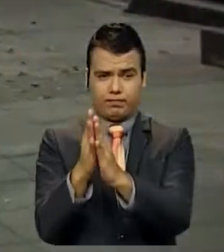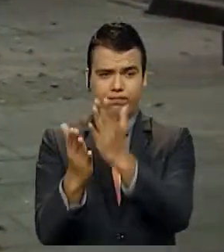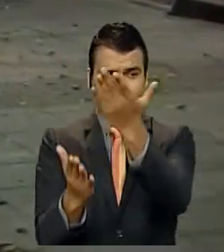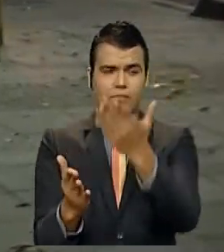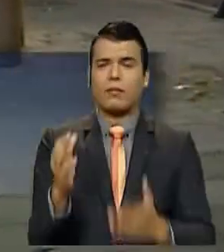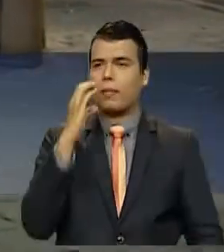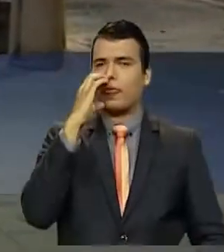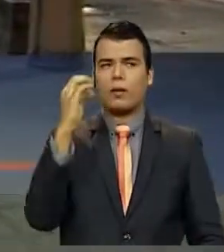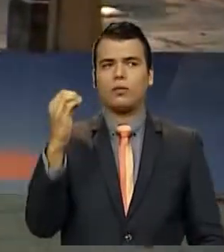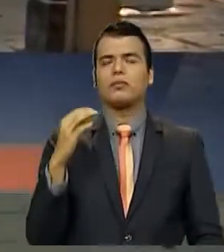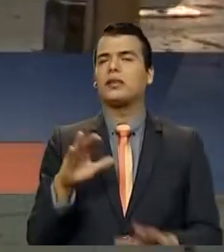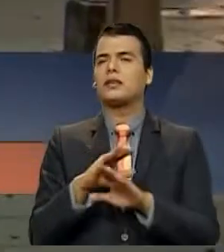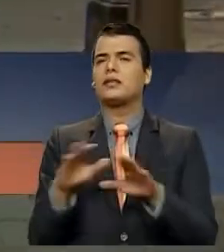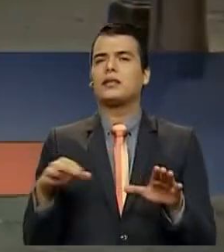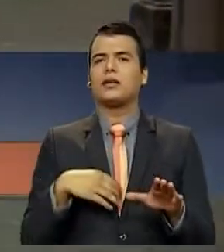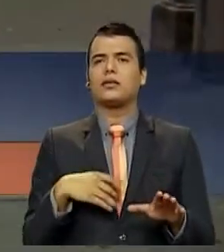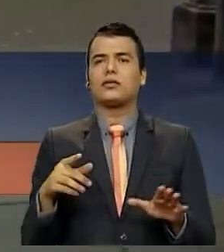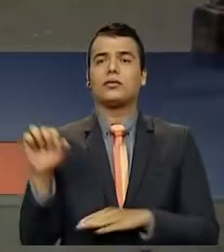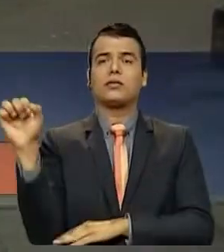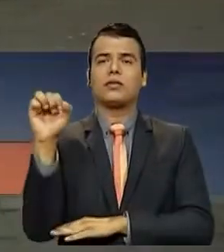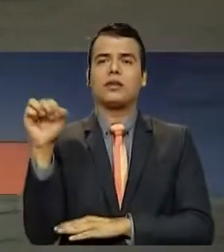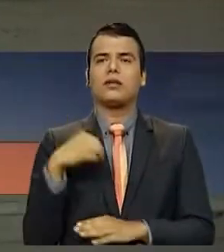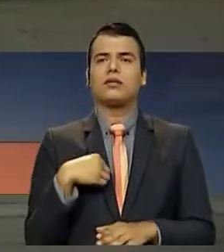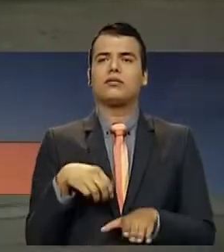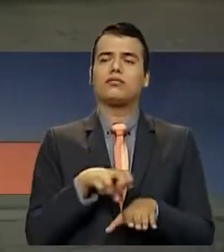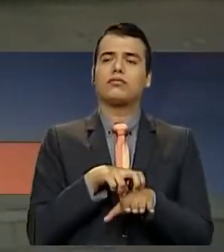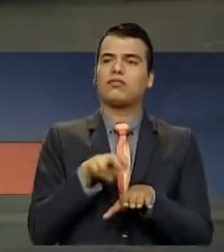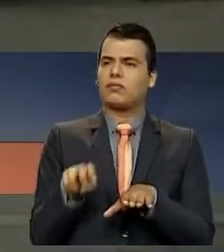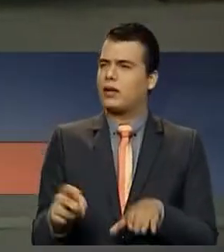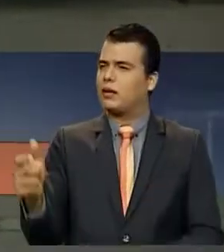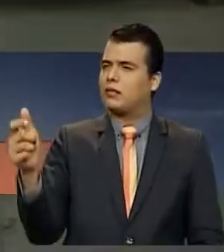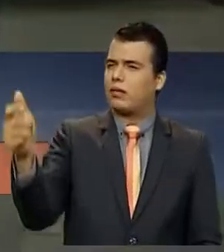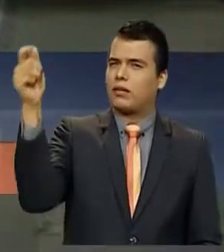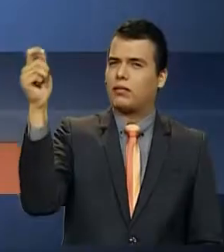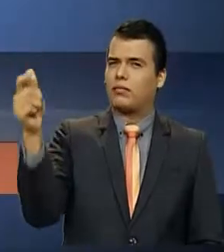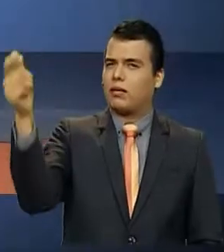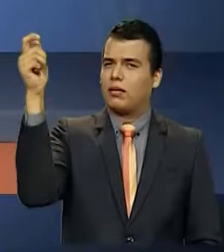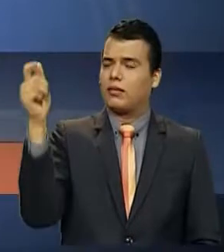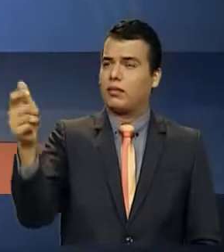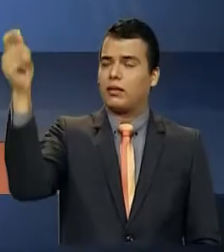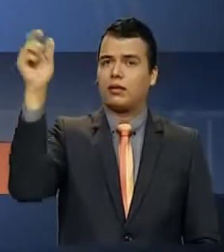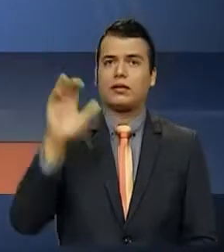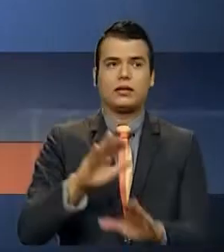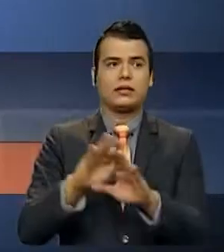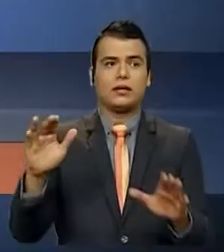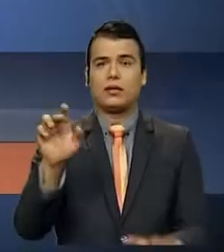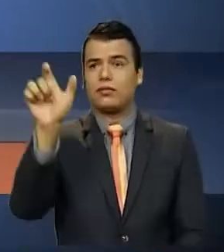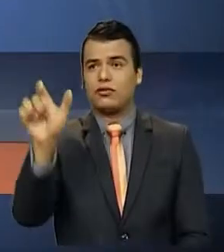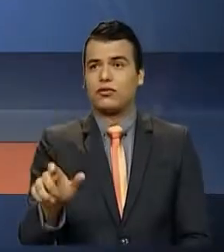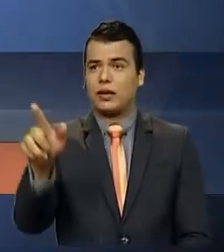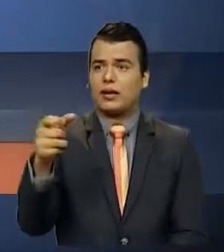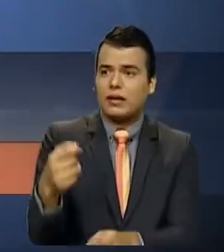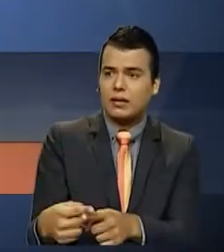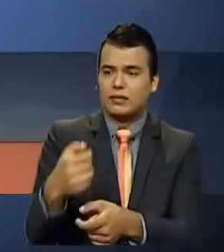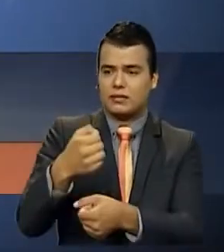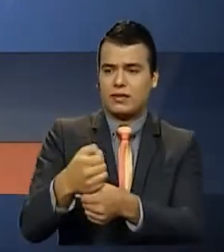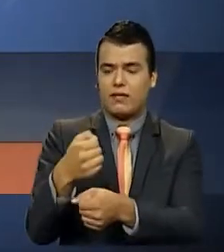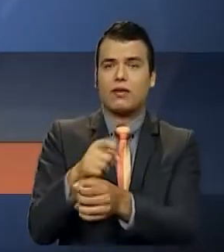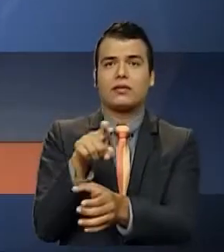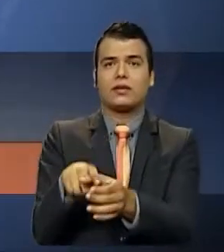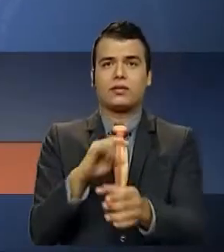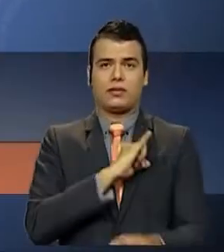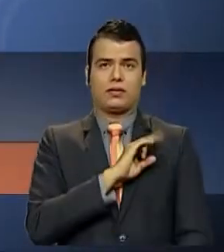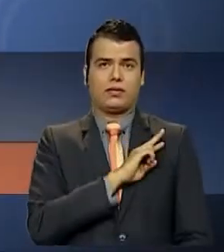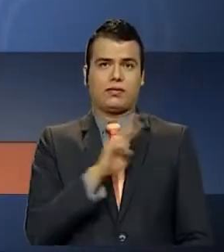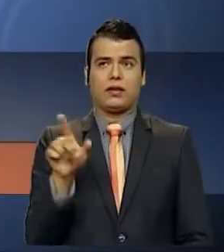fue un hombre quien luego de bajarse de un vehículo disparo en cuatro oportunidades contra brian ortiz funcionario de indervalle el hombre se encontraba con